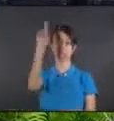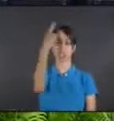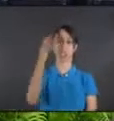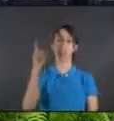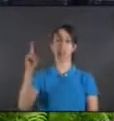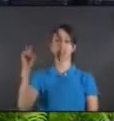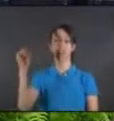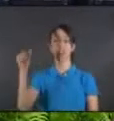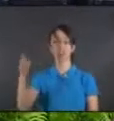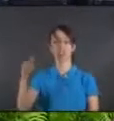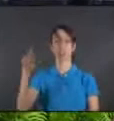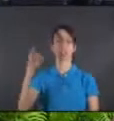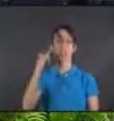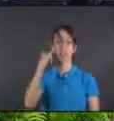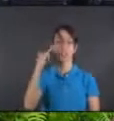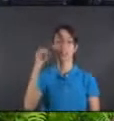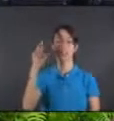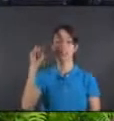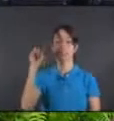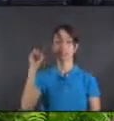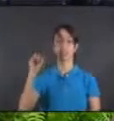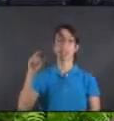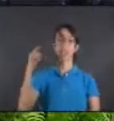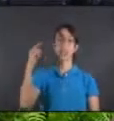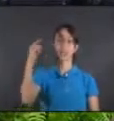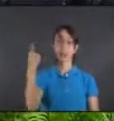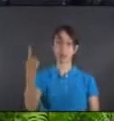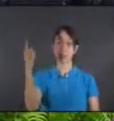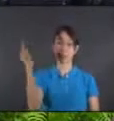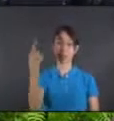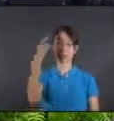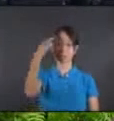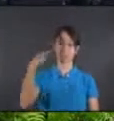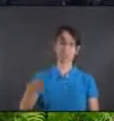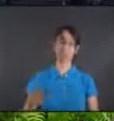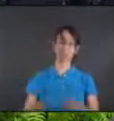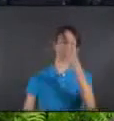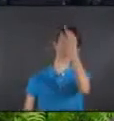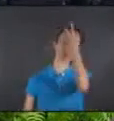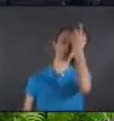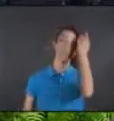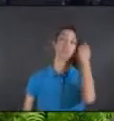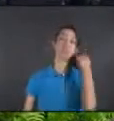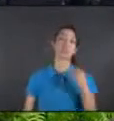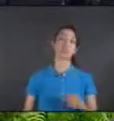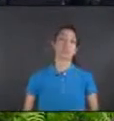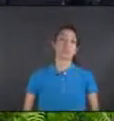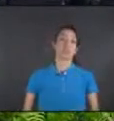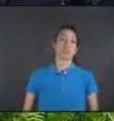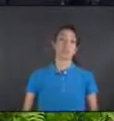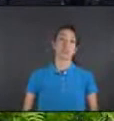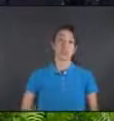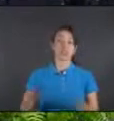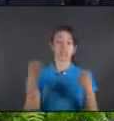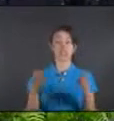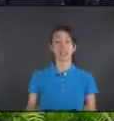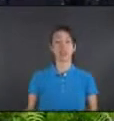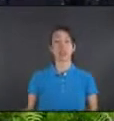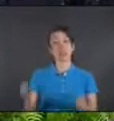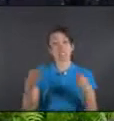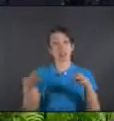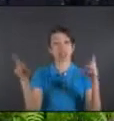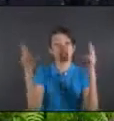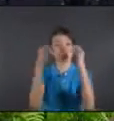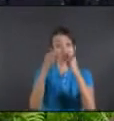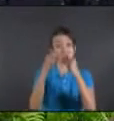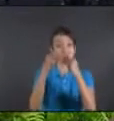maquinaria de bendición que se había quedado pues apagada por alguna causa. Este es el año del